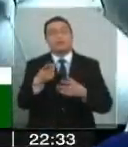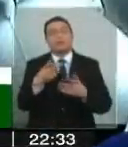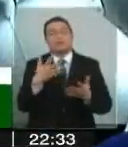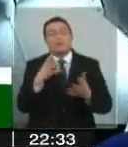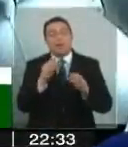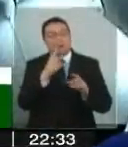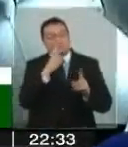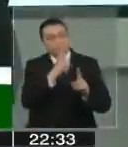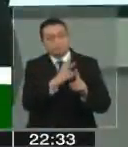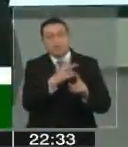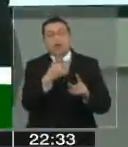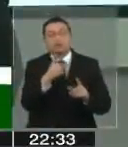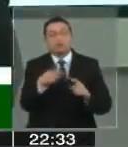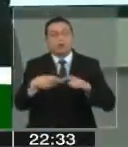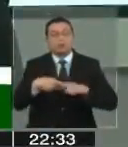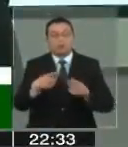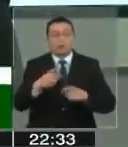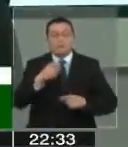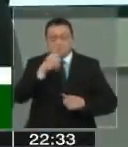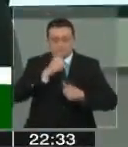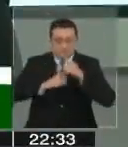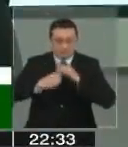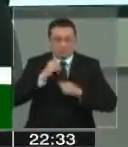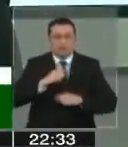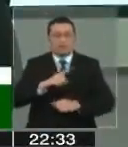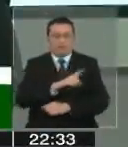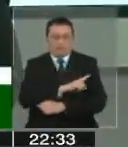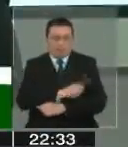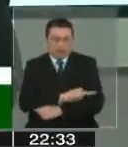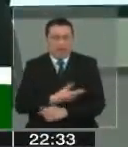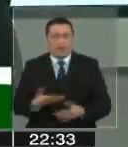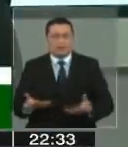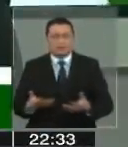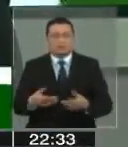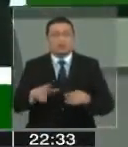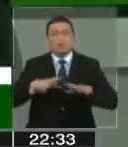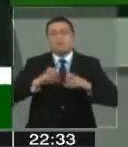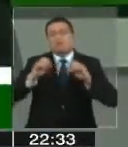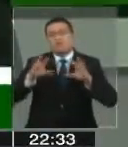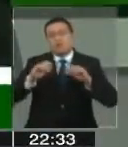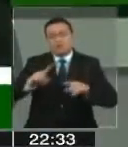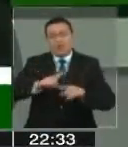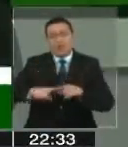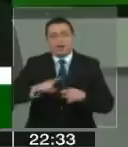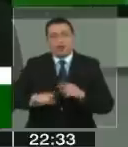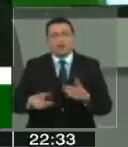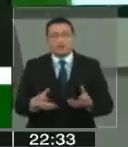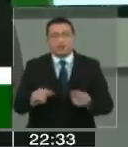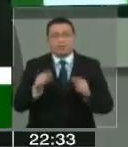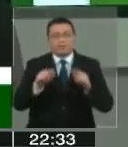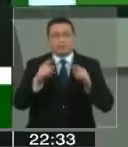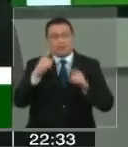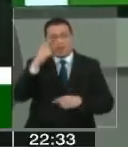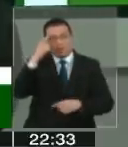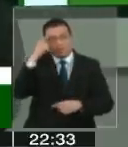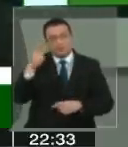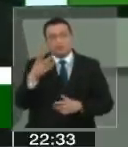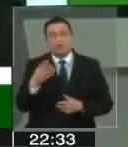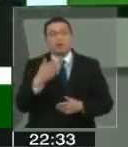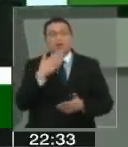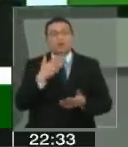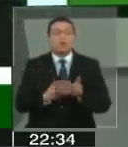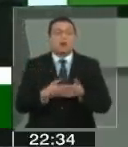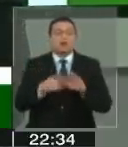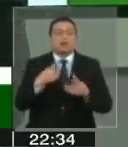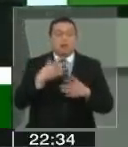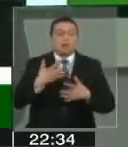señora? La paciencia, la fortaleza. Tantas cosas, y imagínense cuando uno de repente